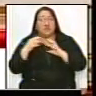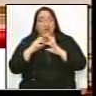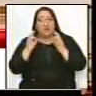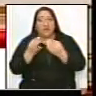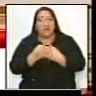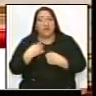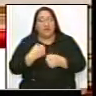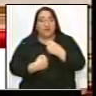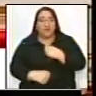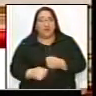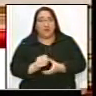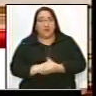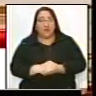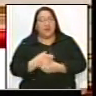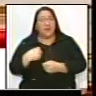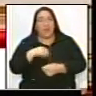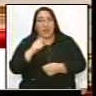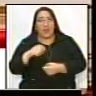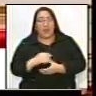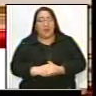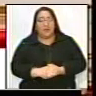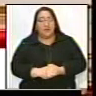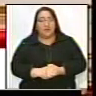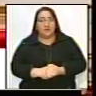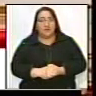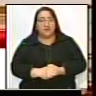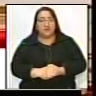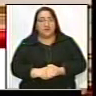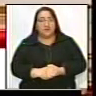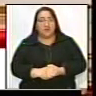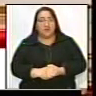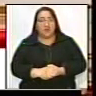tenemos hijos, lo necesitamos.